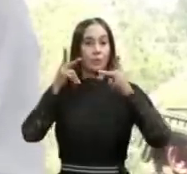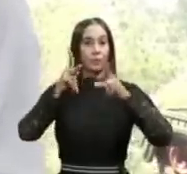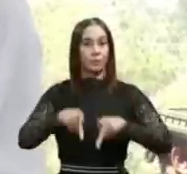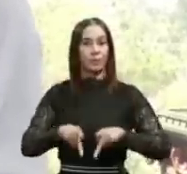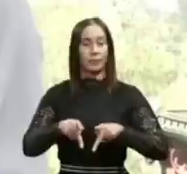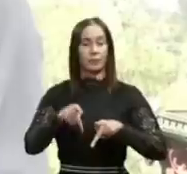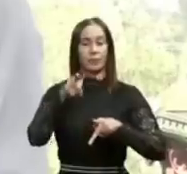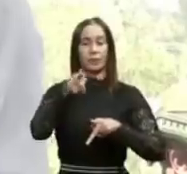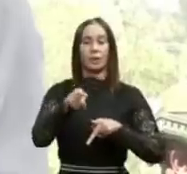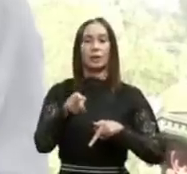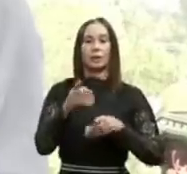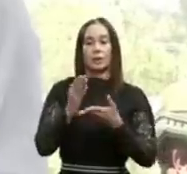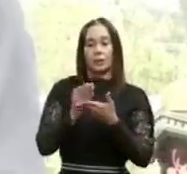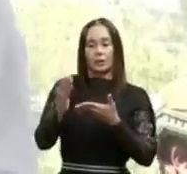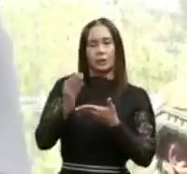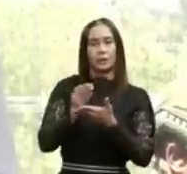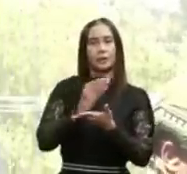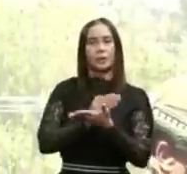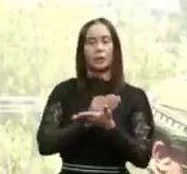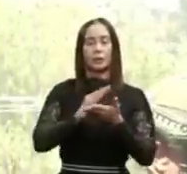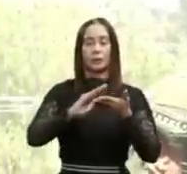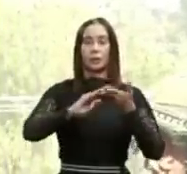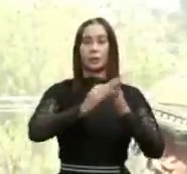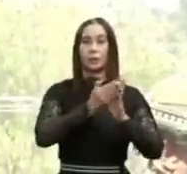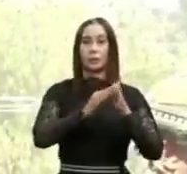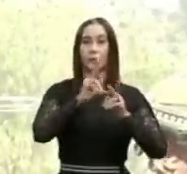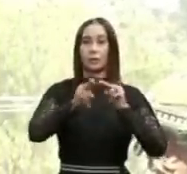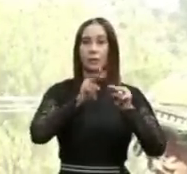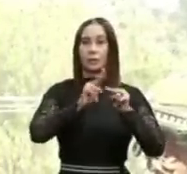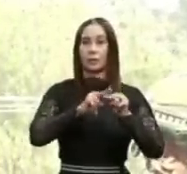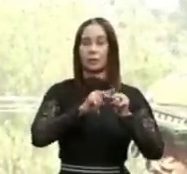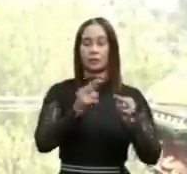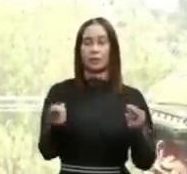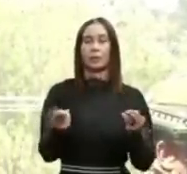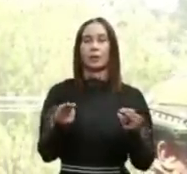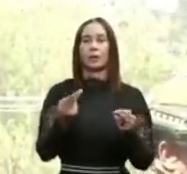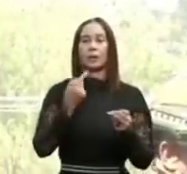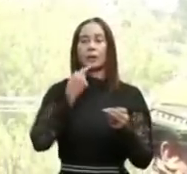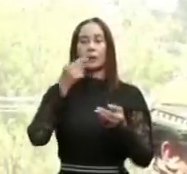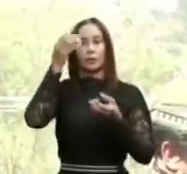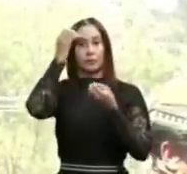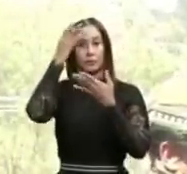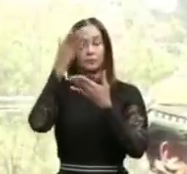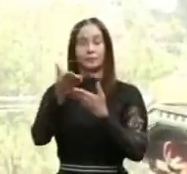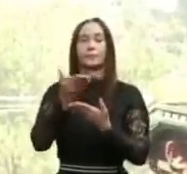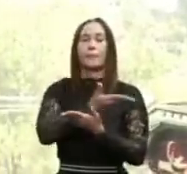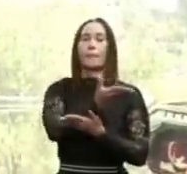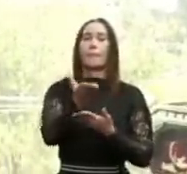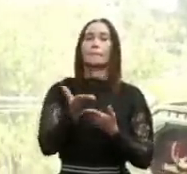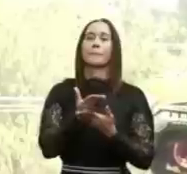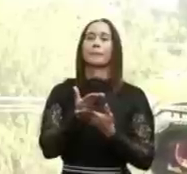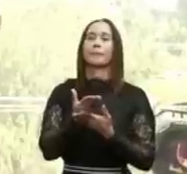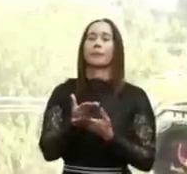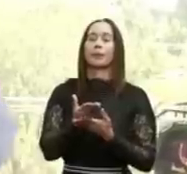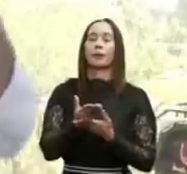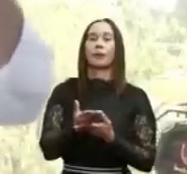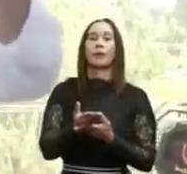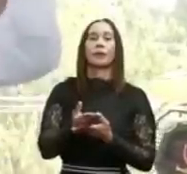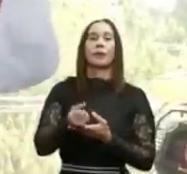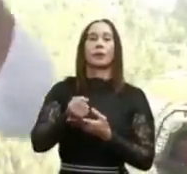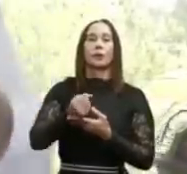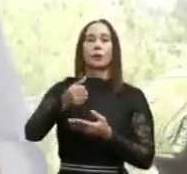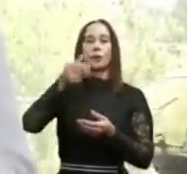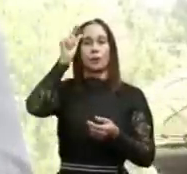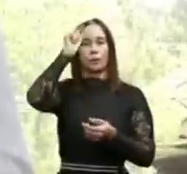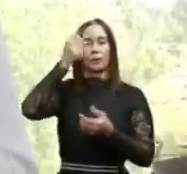en ese número y dividido entre la población nacional le dicen a ustedes lo poco que han hecho